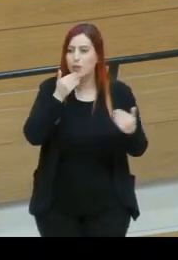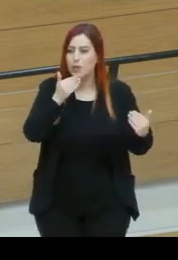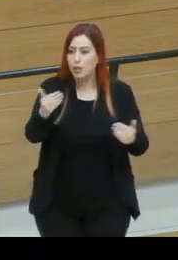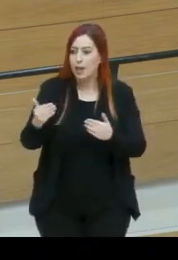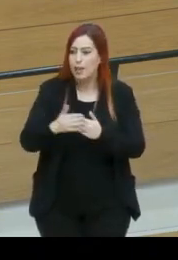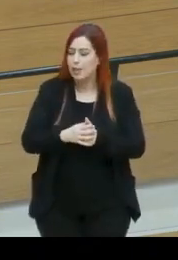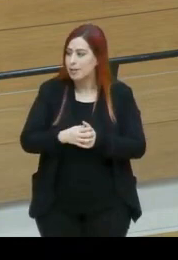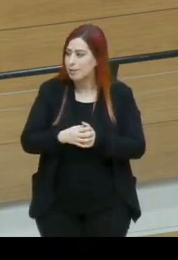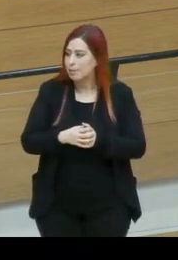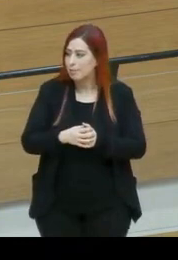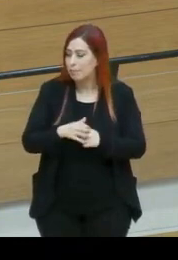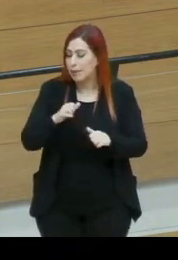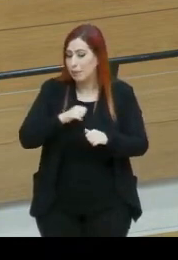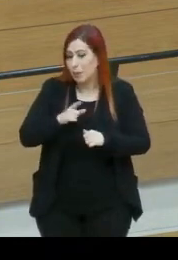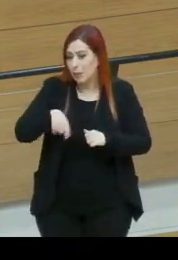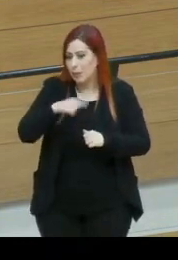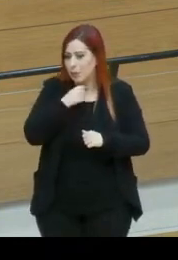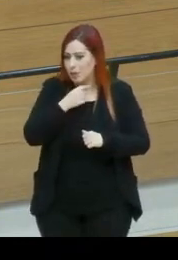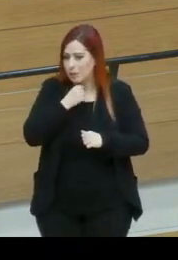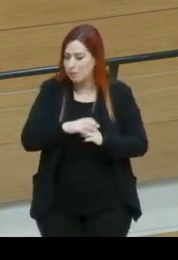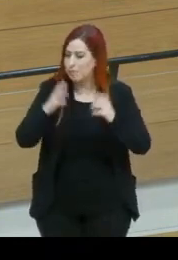y espero las preguntas.